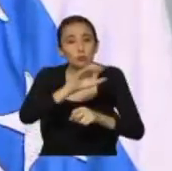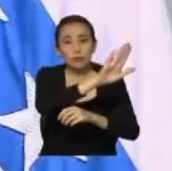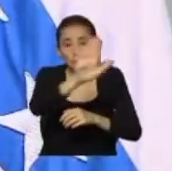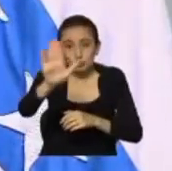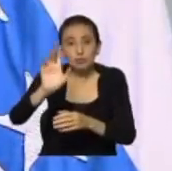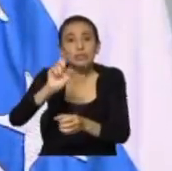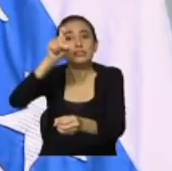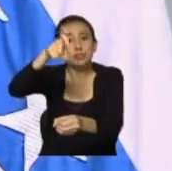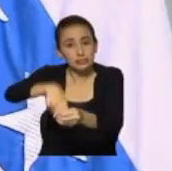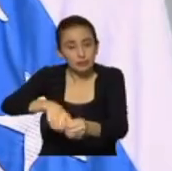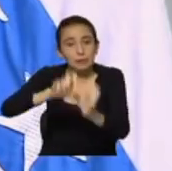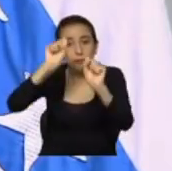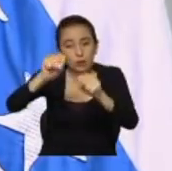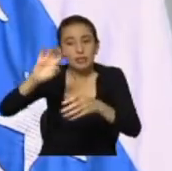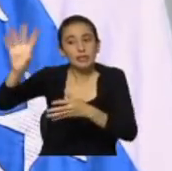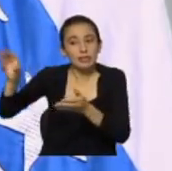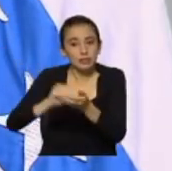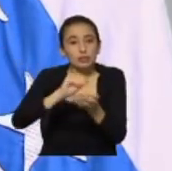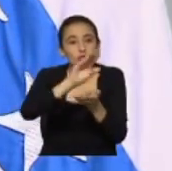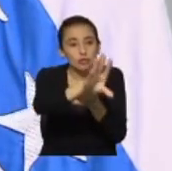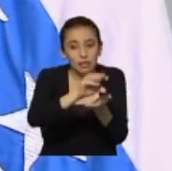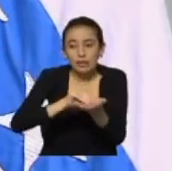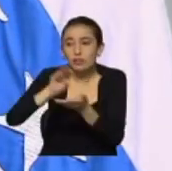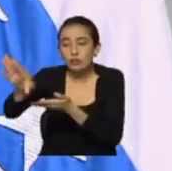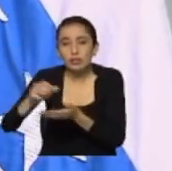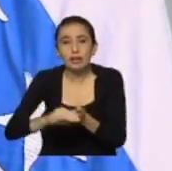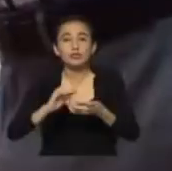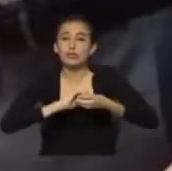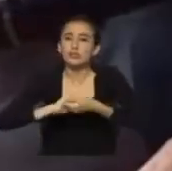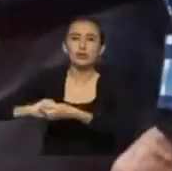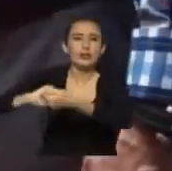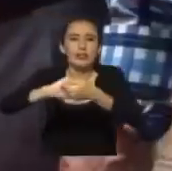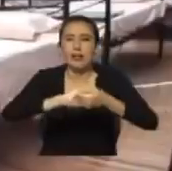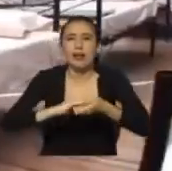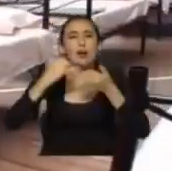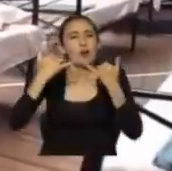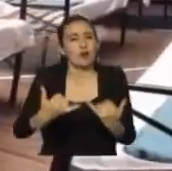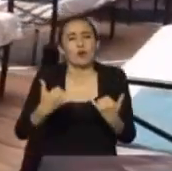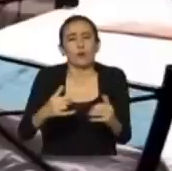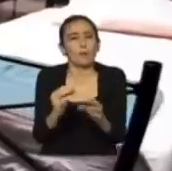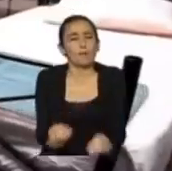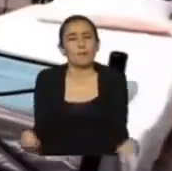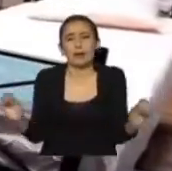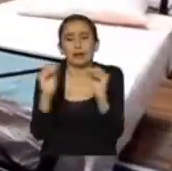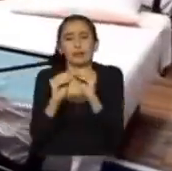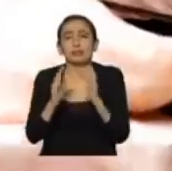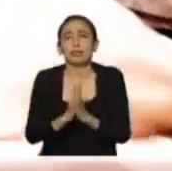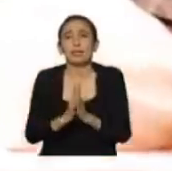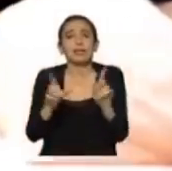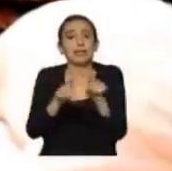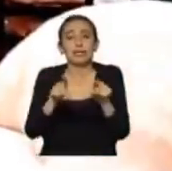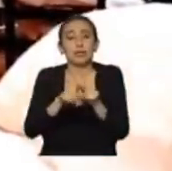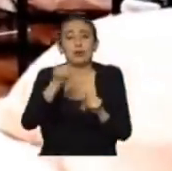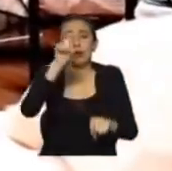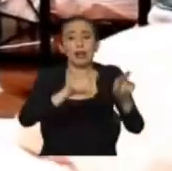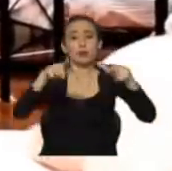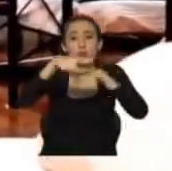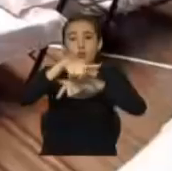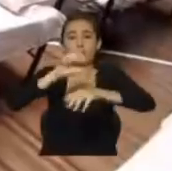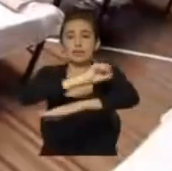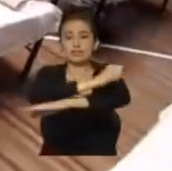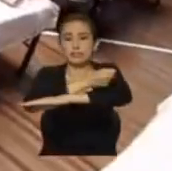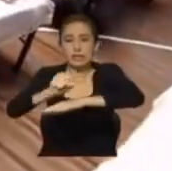su solidaridad es necesaria hoy más que nunca estamos adecuando espacios en coliseos amplios de guayaquil daule y samborondón